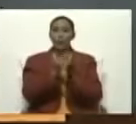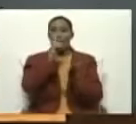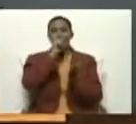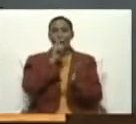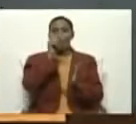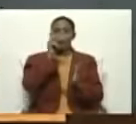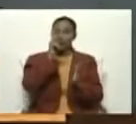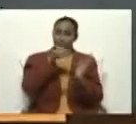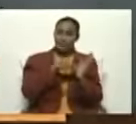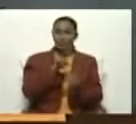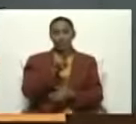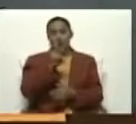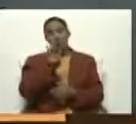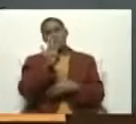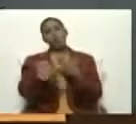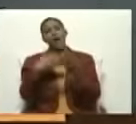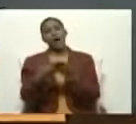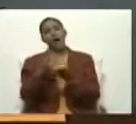2024-2026.